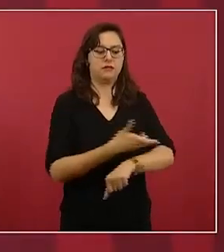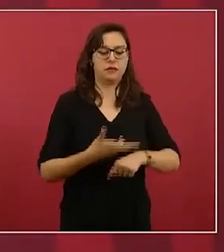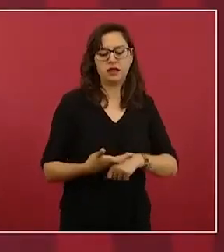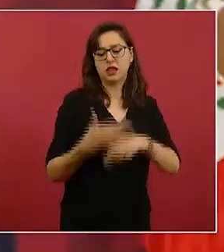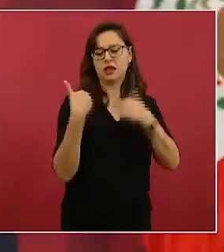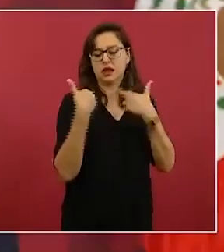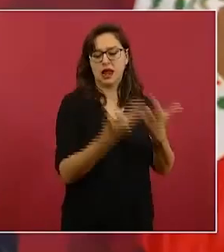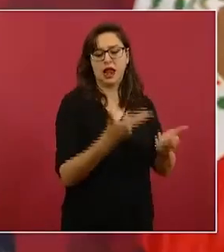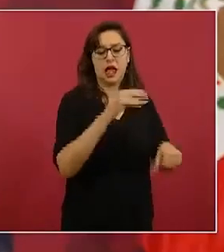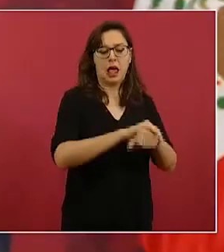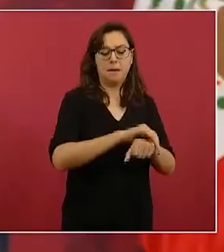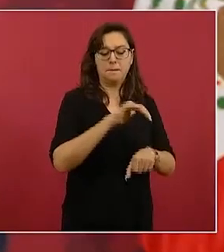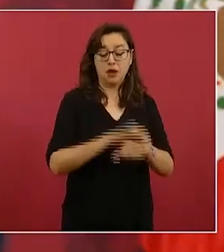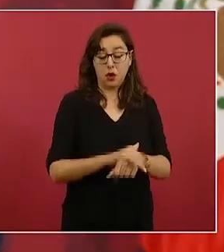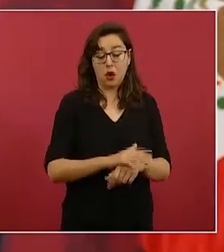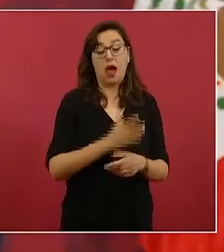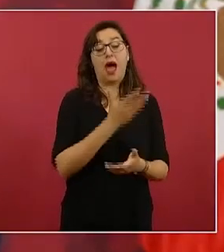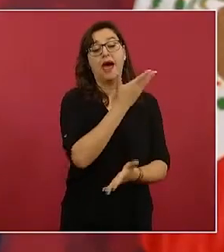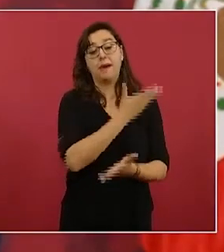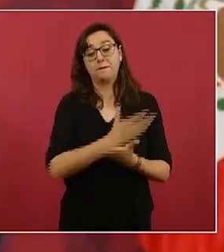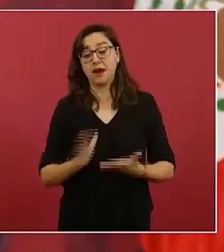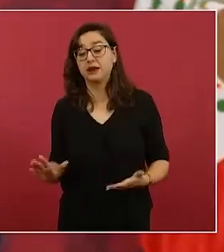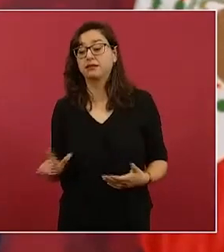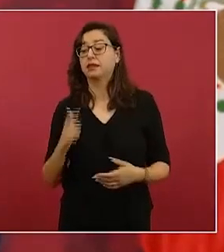la economía.